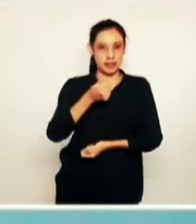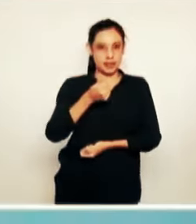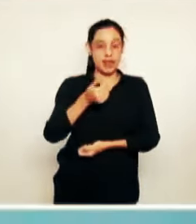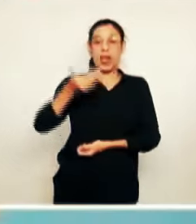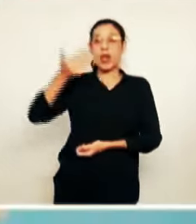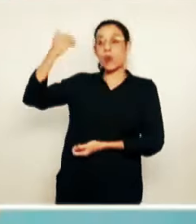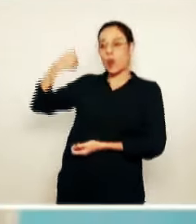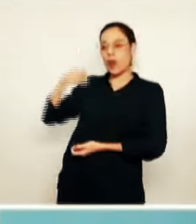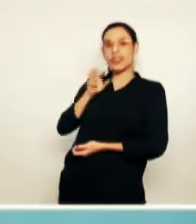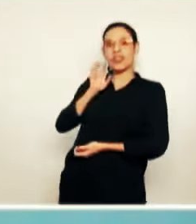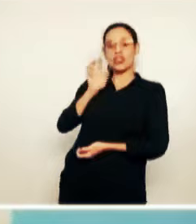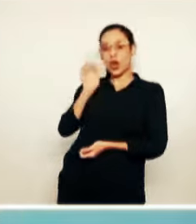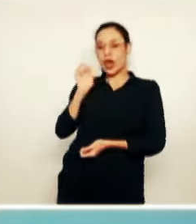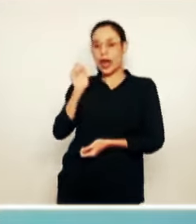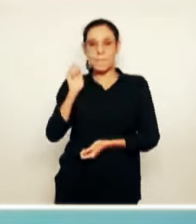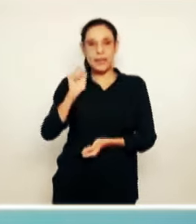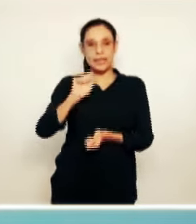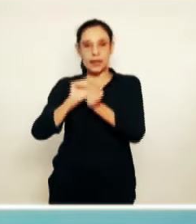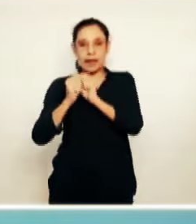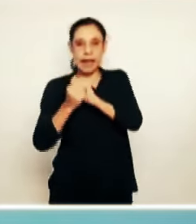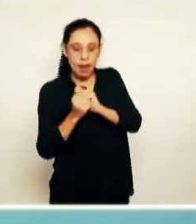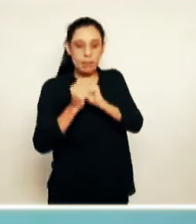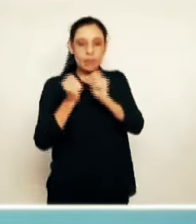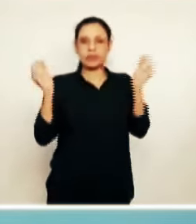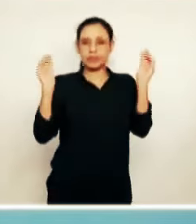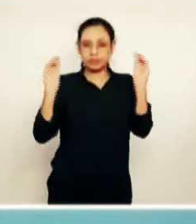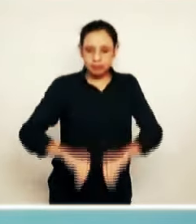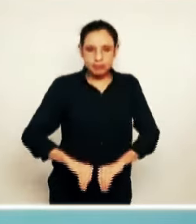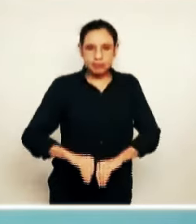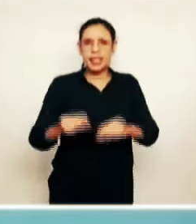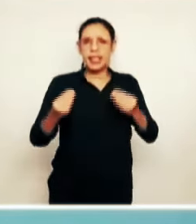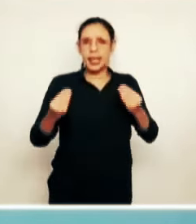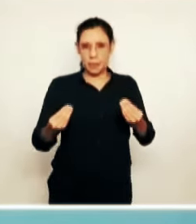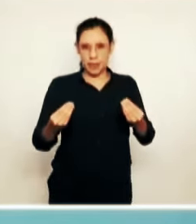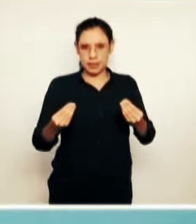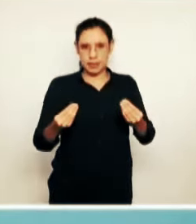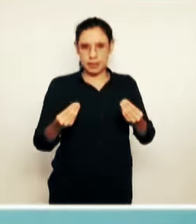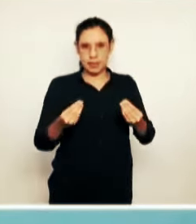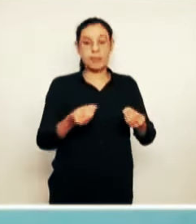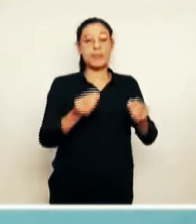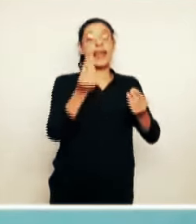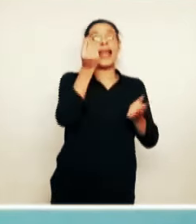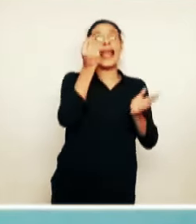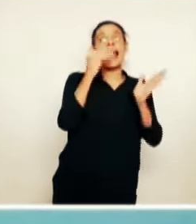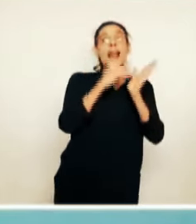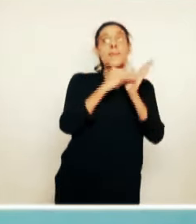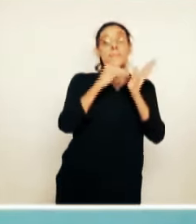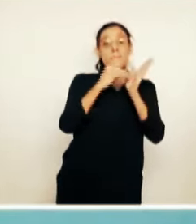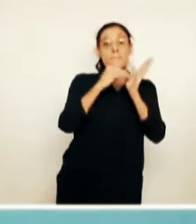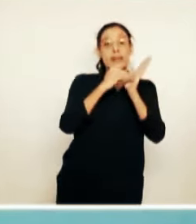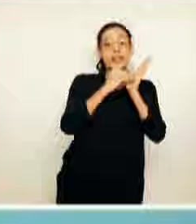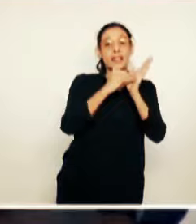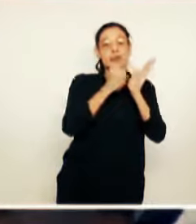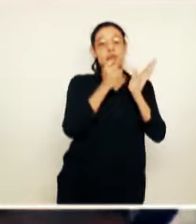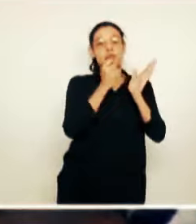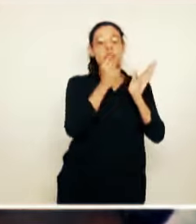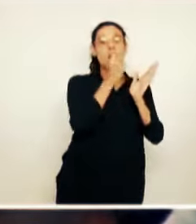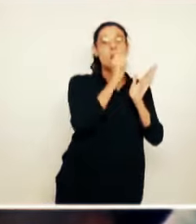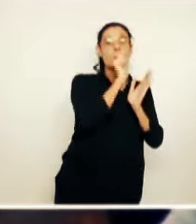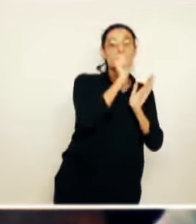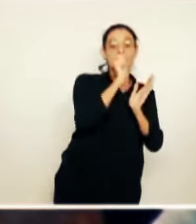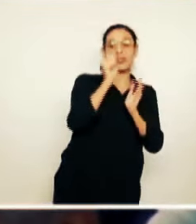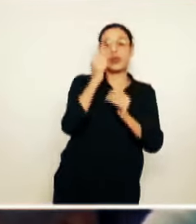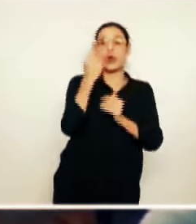Durante la convertibilidad, el precio monómico, que es el precio de generación, como un dólar era un peso, estaba en dólares, y el